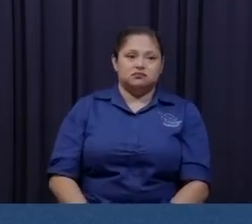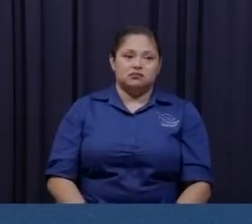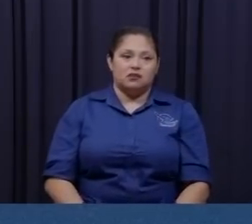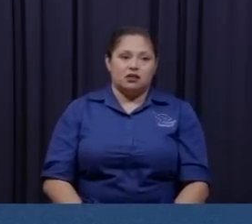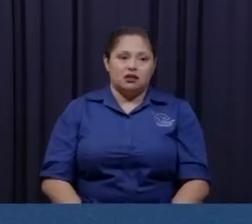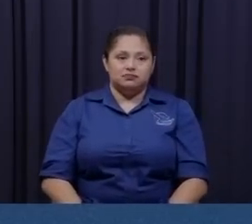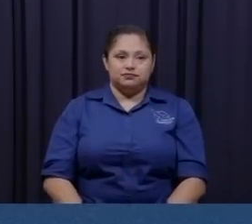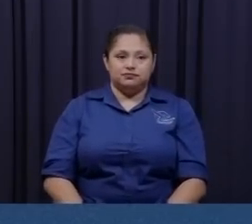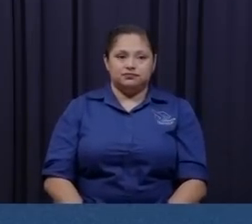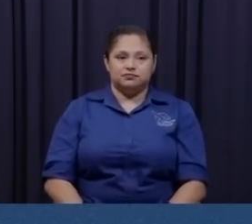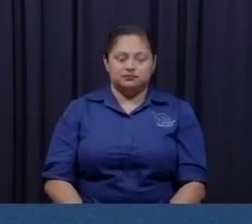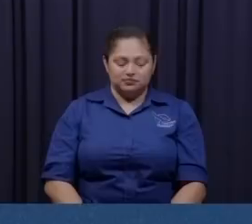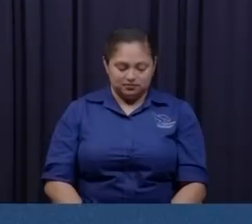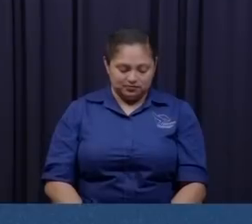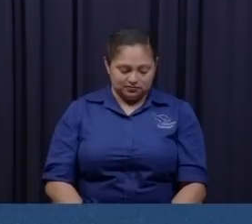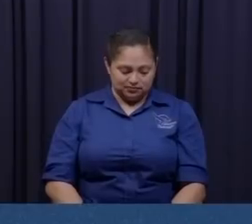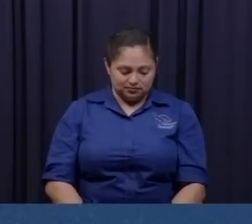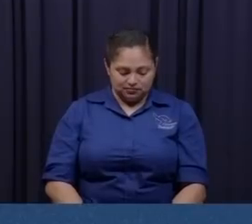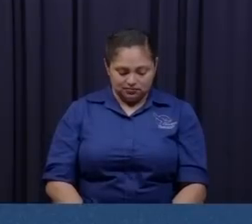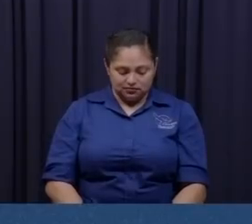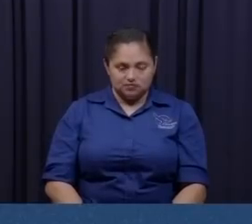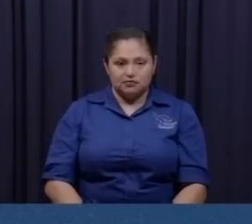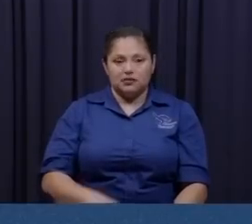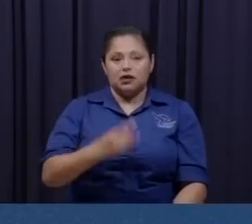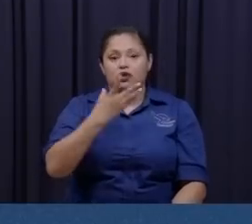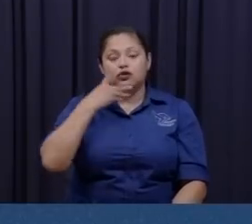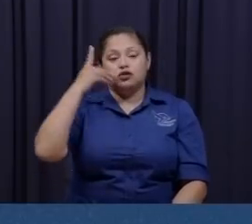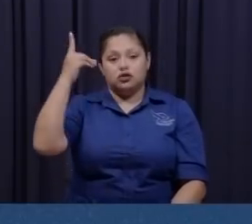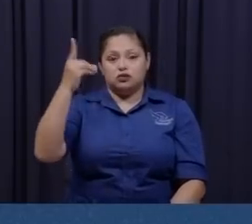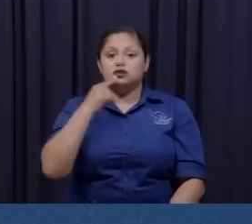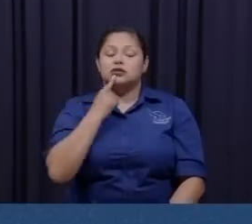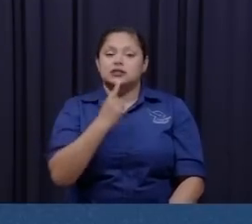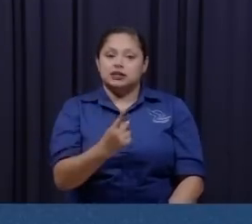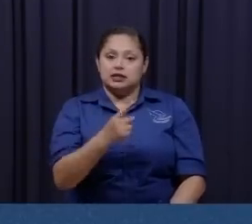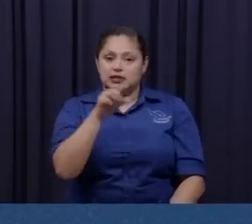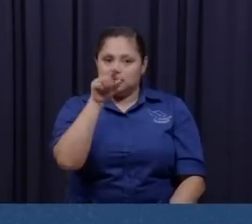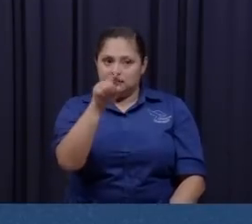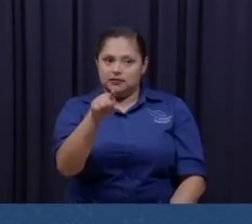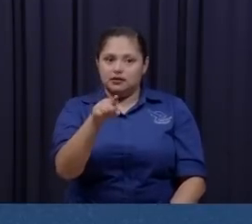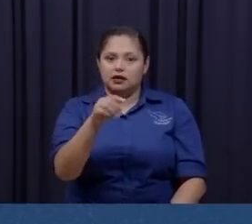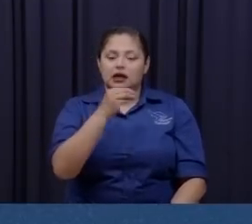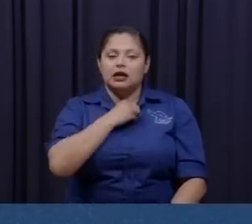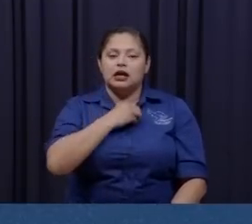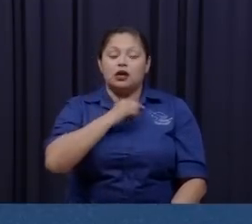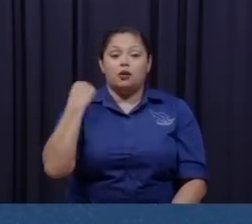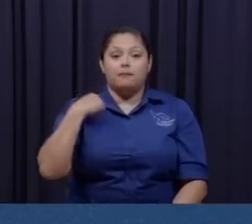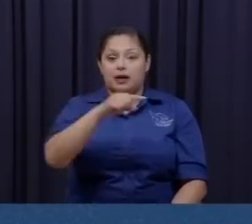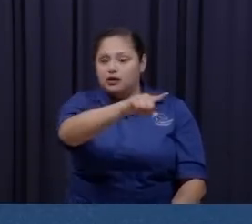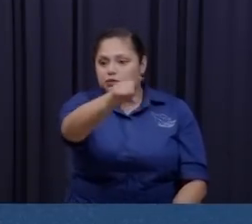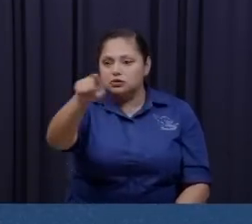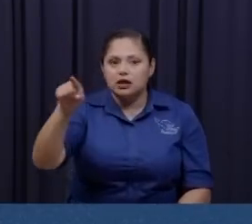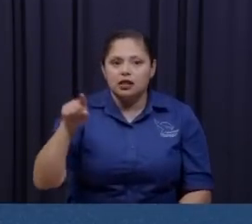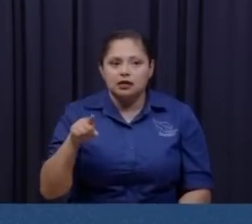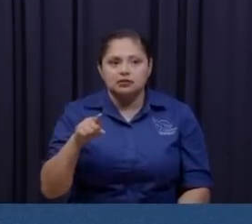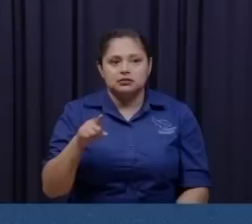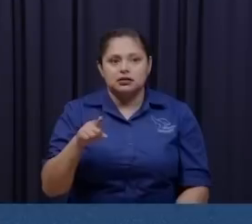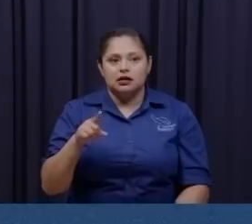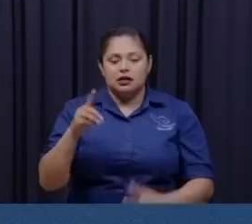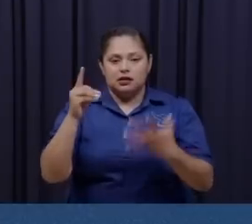Deuteronomio 28:15. Es decir, Dios te está diciendo, quiero para ustedes,